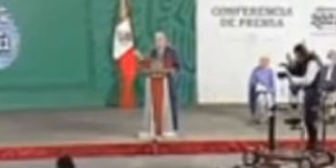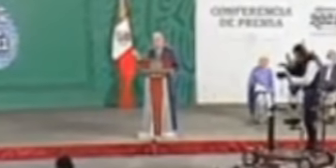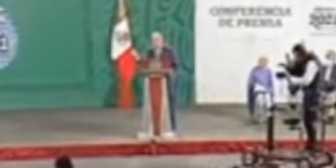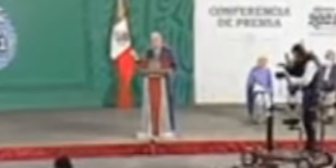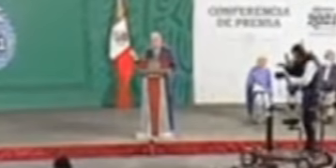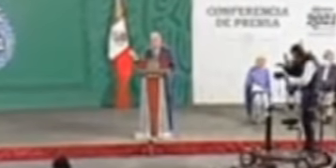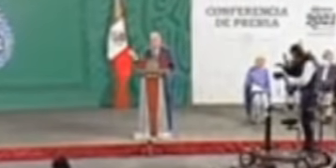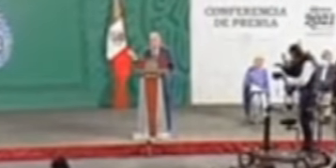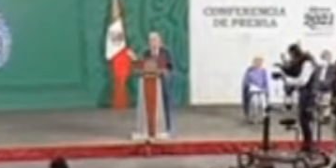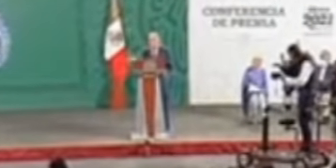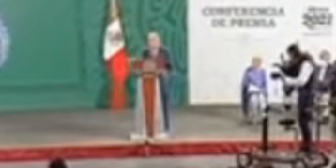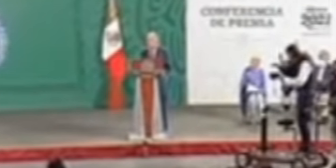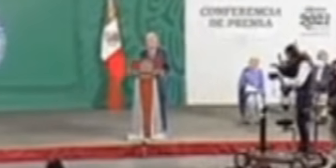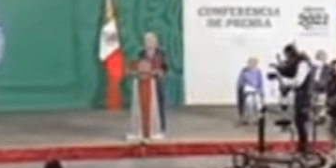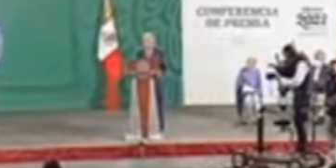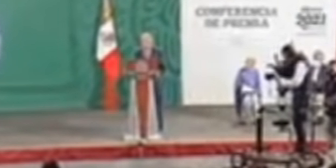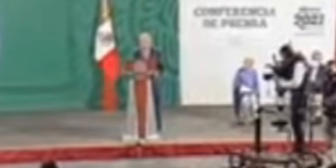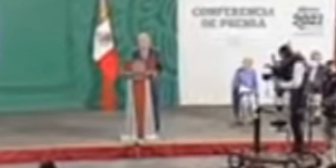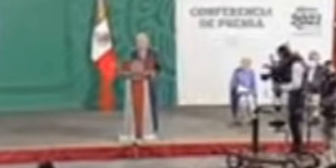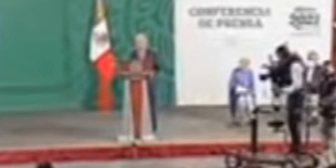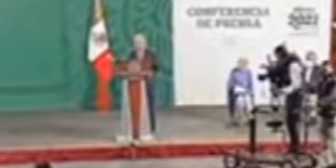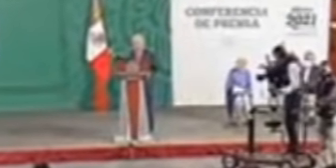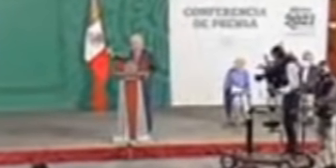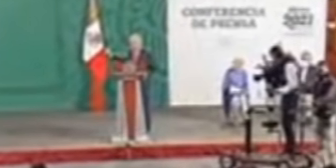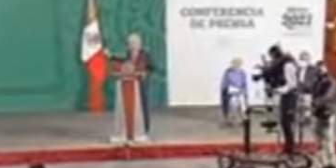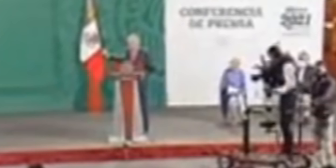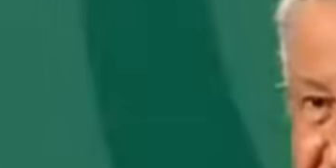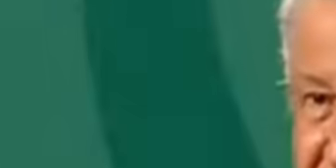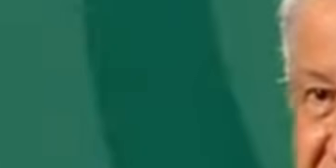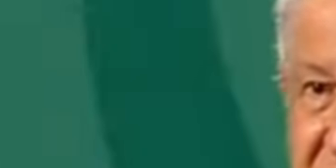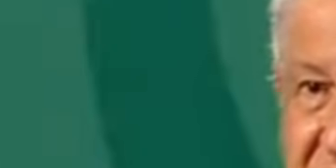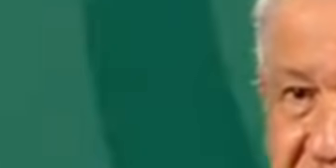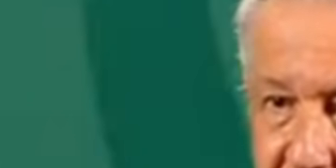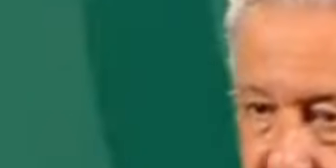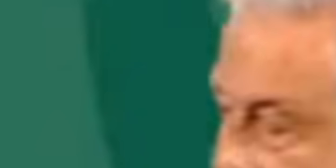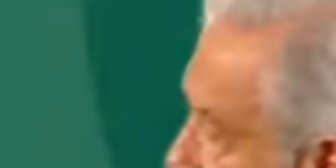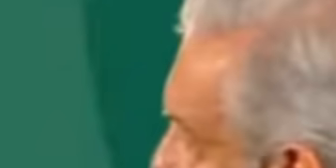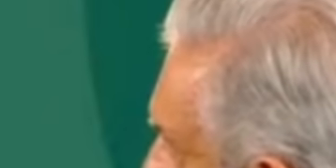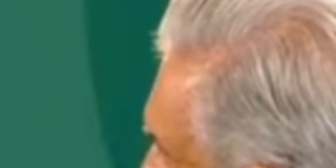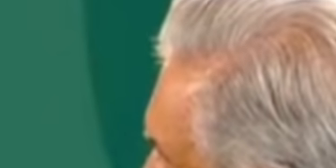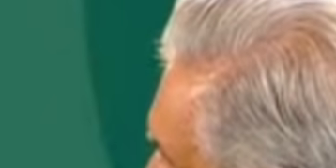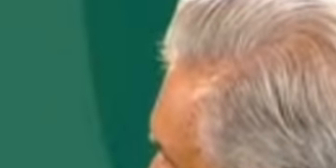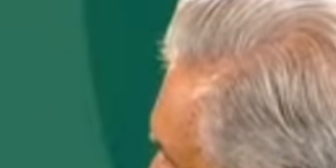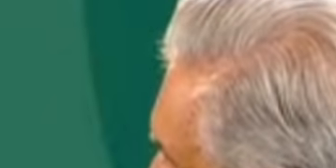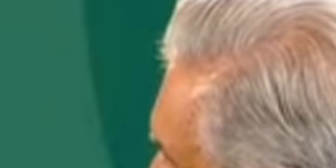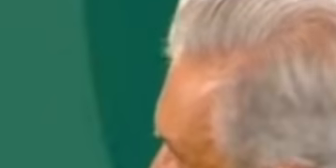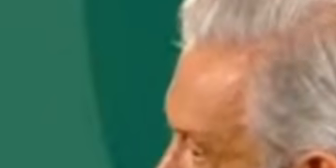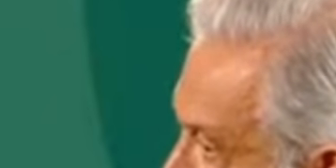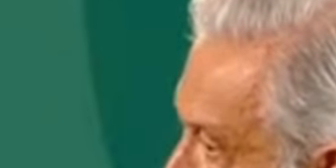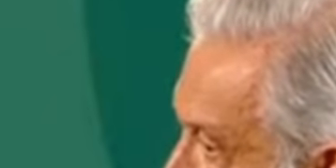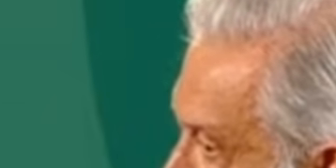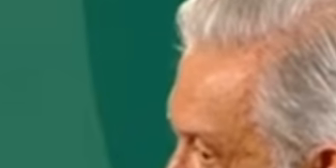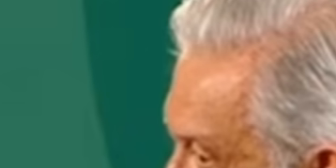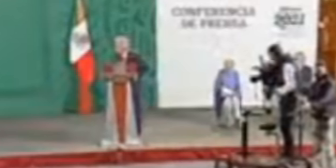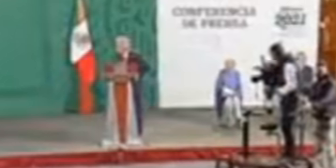sentenciados o no sentenciados, sí, porque pues ya se hizo el análisis, es,